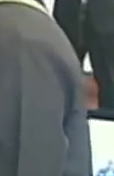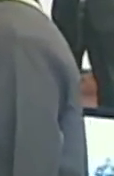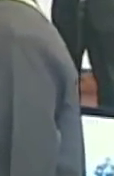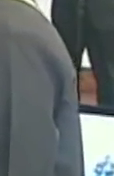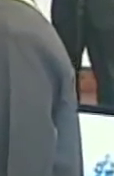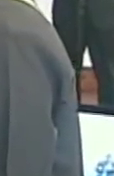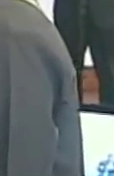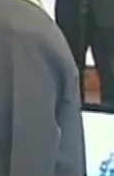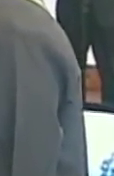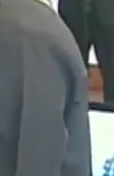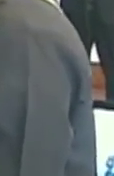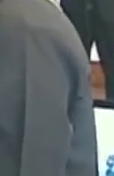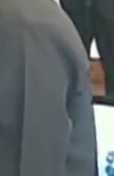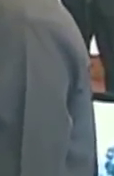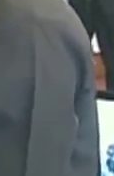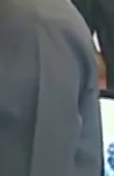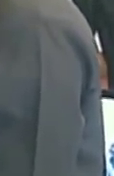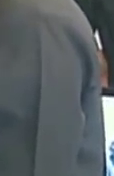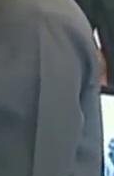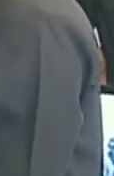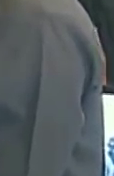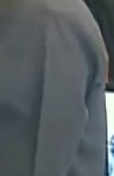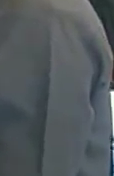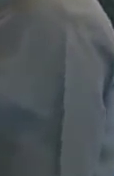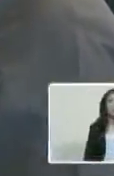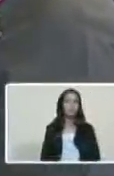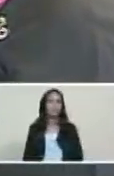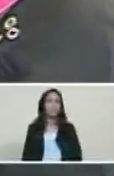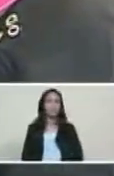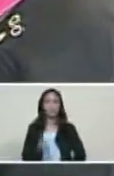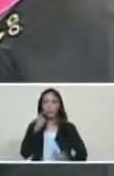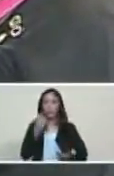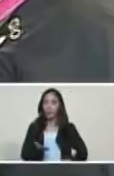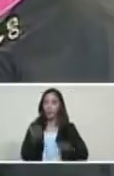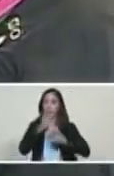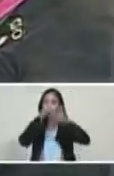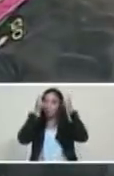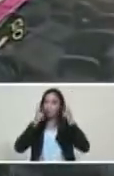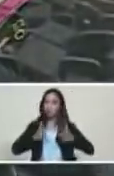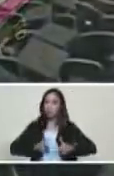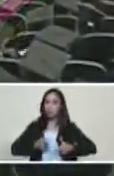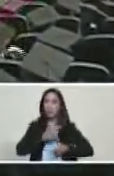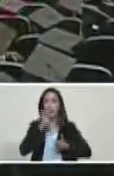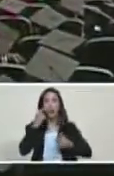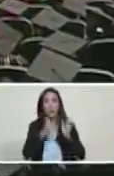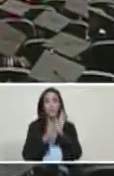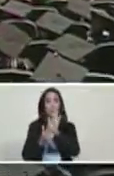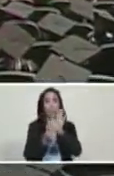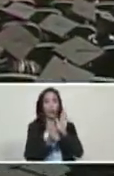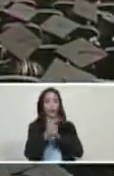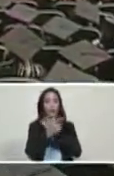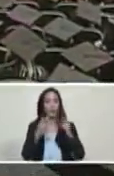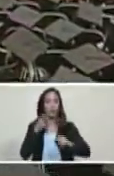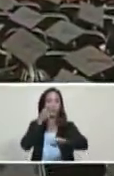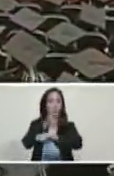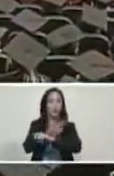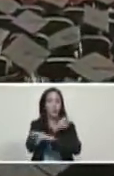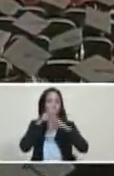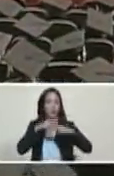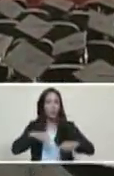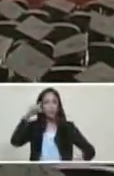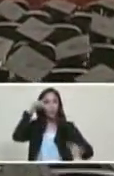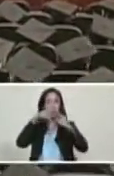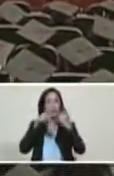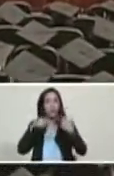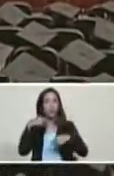Ofrece posgrados gratuitos para todos los docentes del país, teniendo como eje la investigación y la